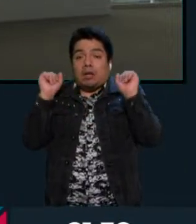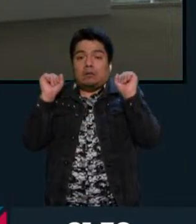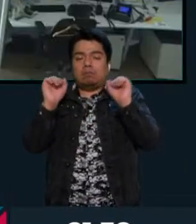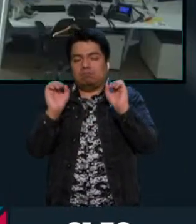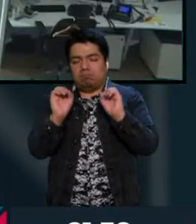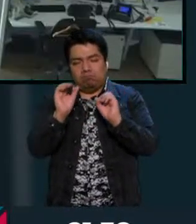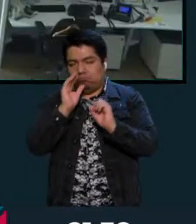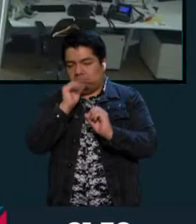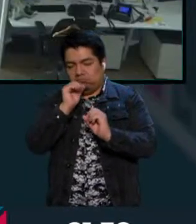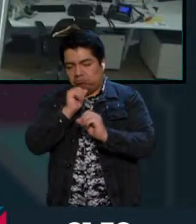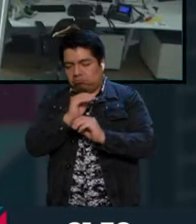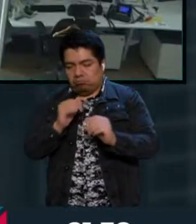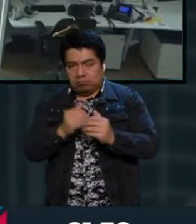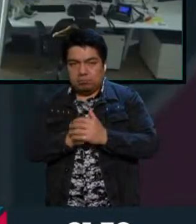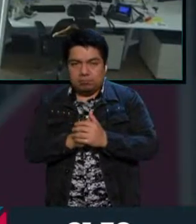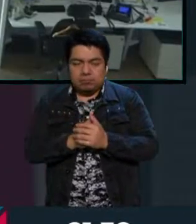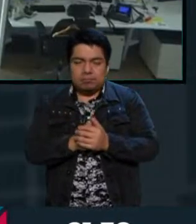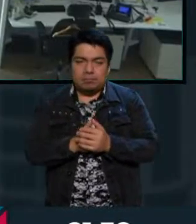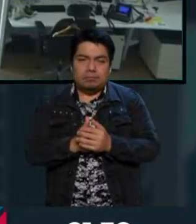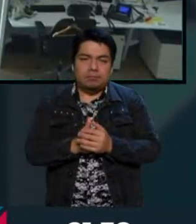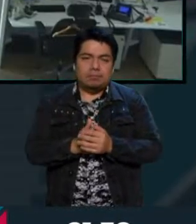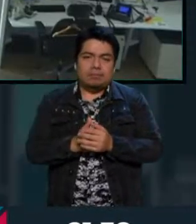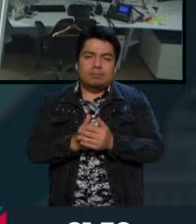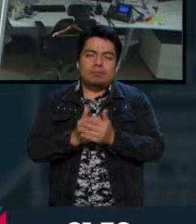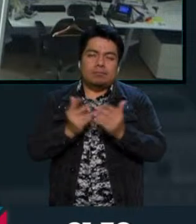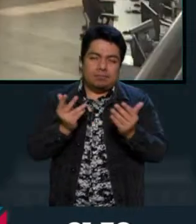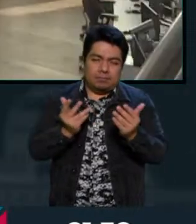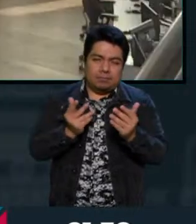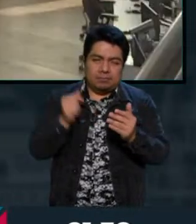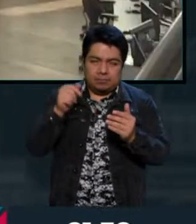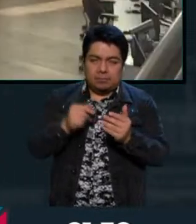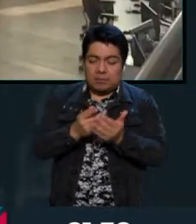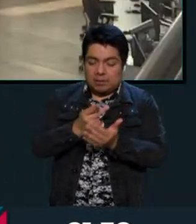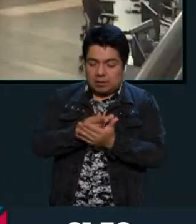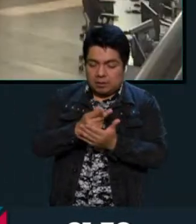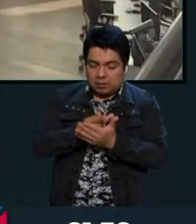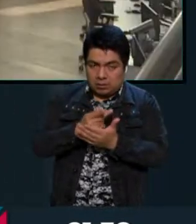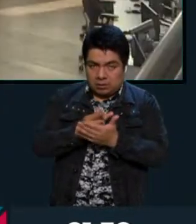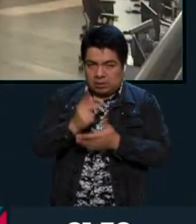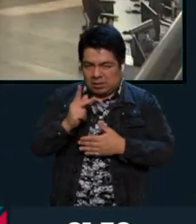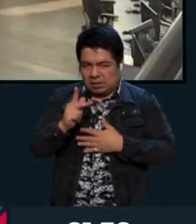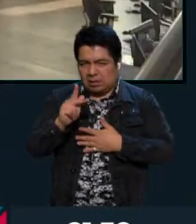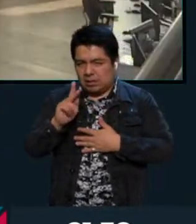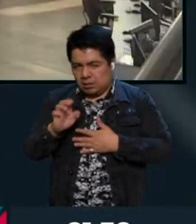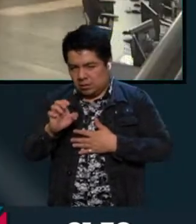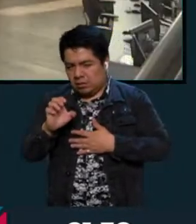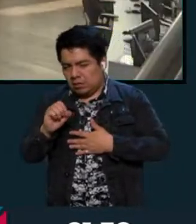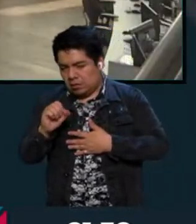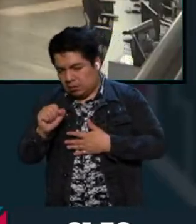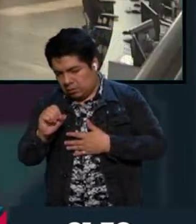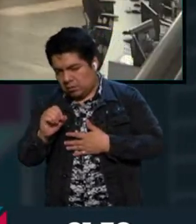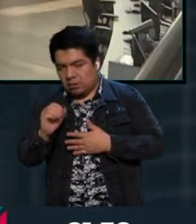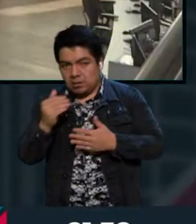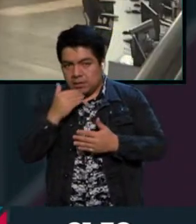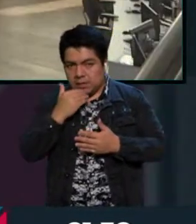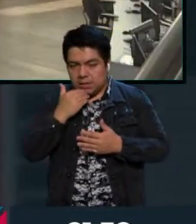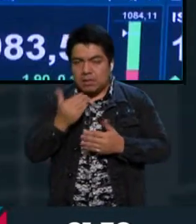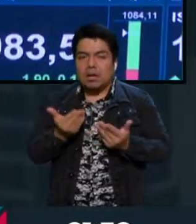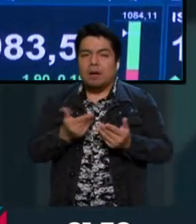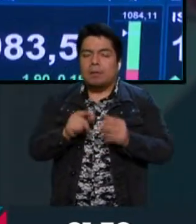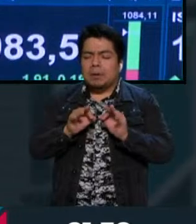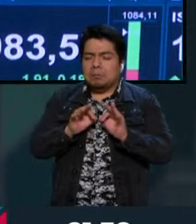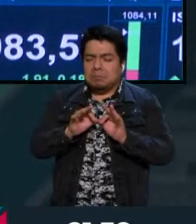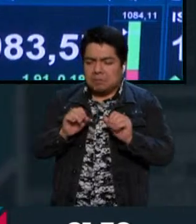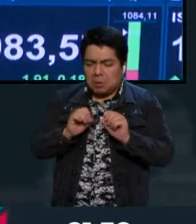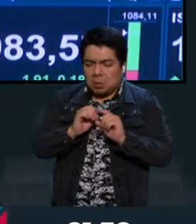distanciar completamente. Ahora, en el caso del peso mexicano, siempre y cuando sea una depreciación, digamos, ordenada,